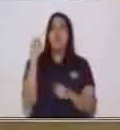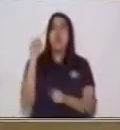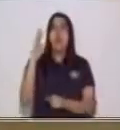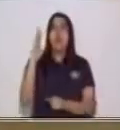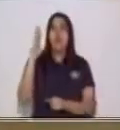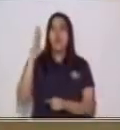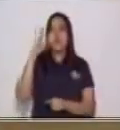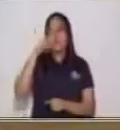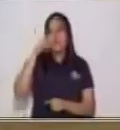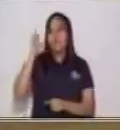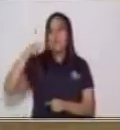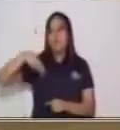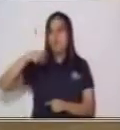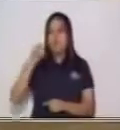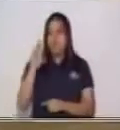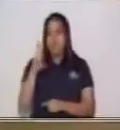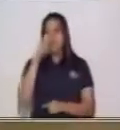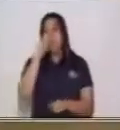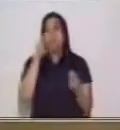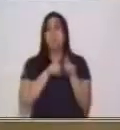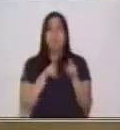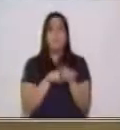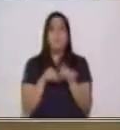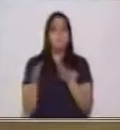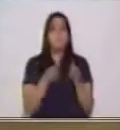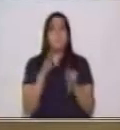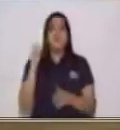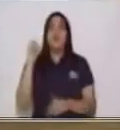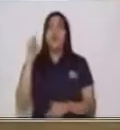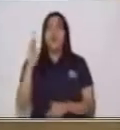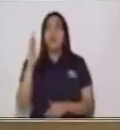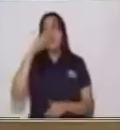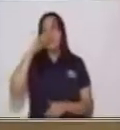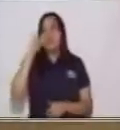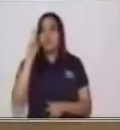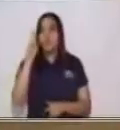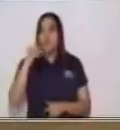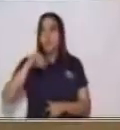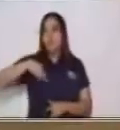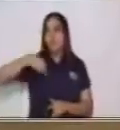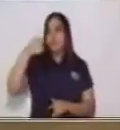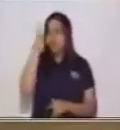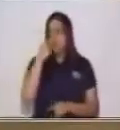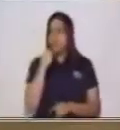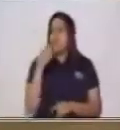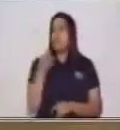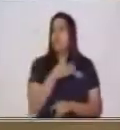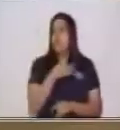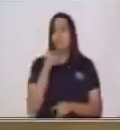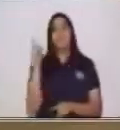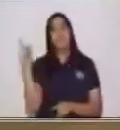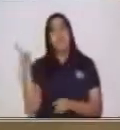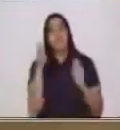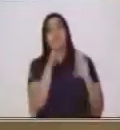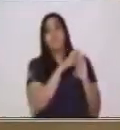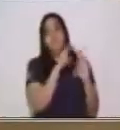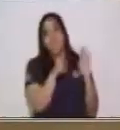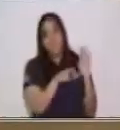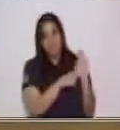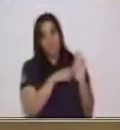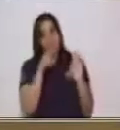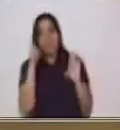conjugarlo sí debemos colocarla. Obtuve, obtuvimos, ¿sí? Entonces, estas son las reglas